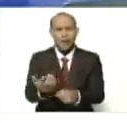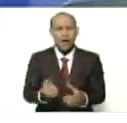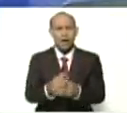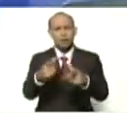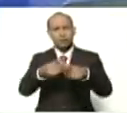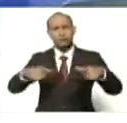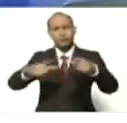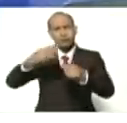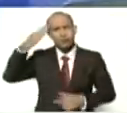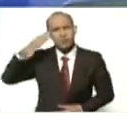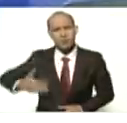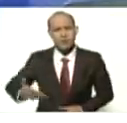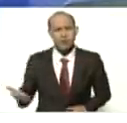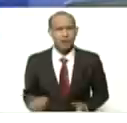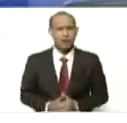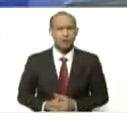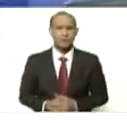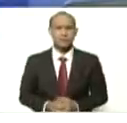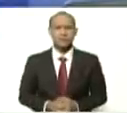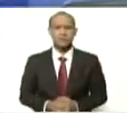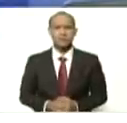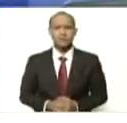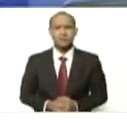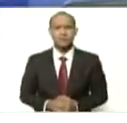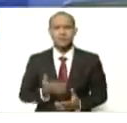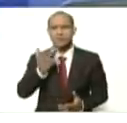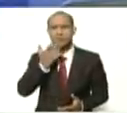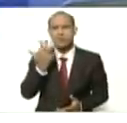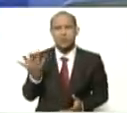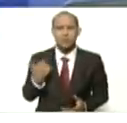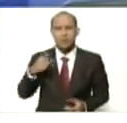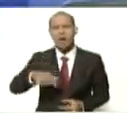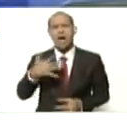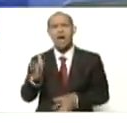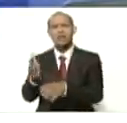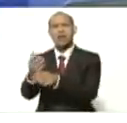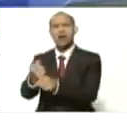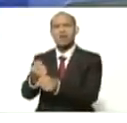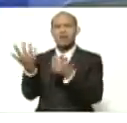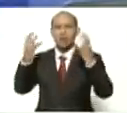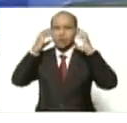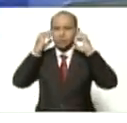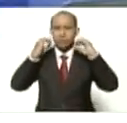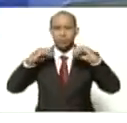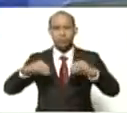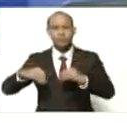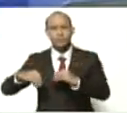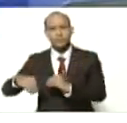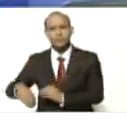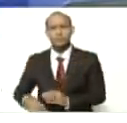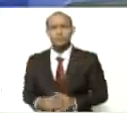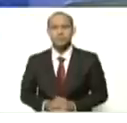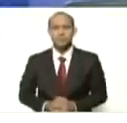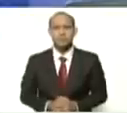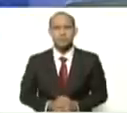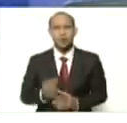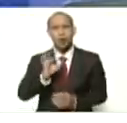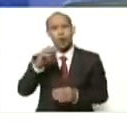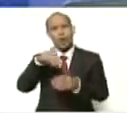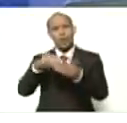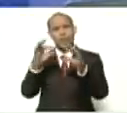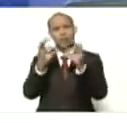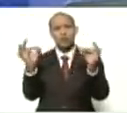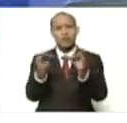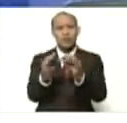cuartel y de repente bueno estamos aquí en confianza vale vamos a quitarnos el tapabocas o en la familia